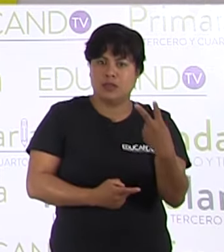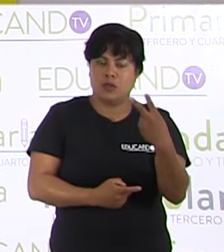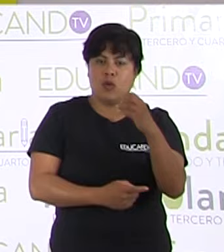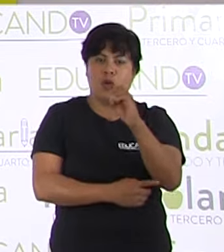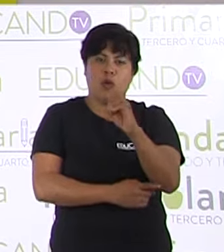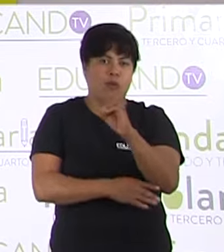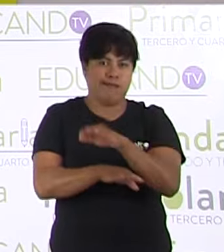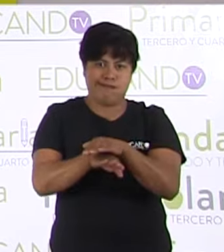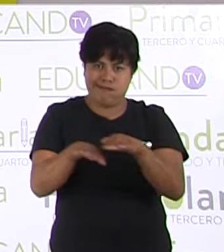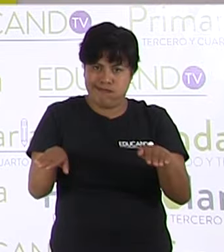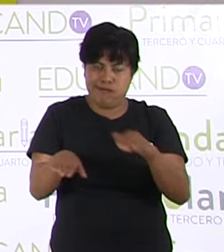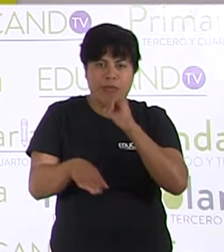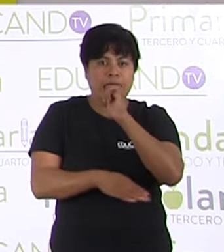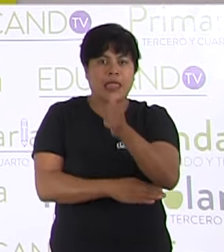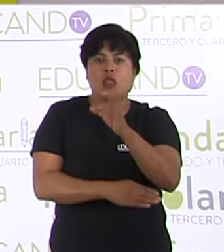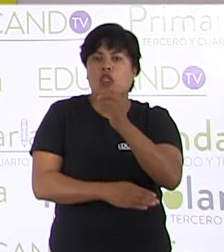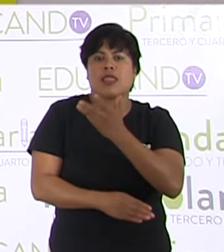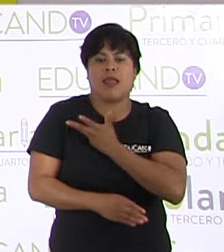valor